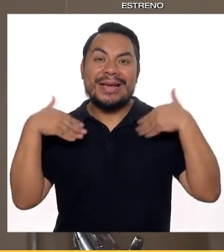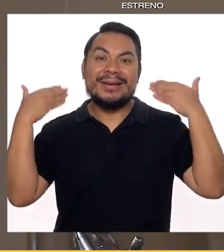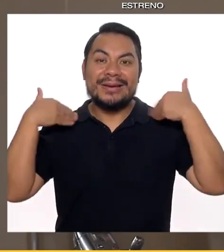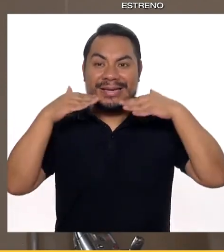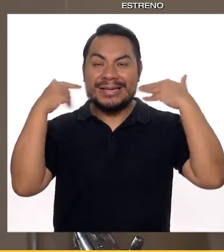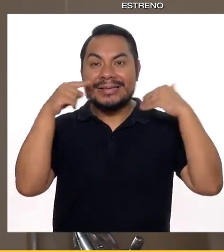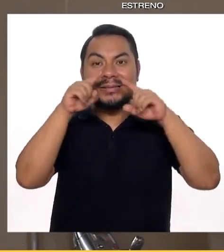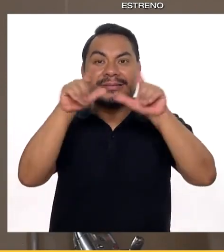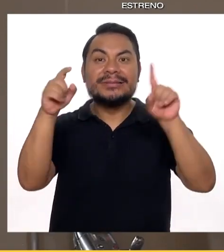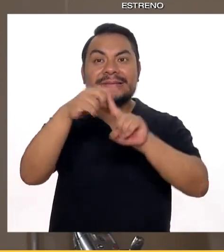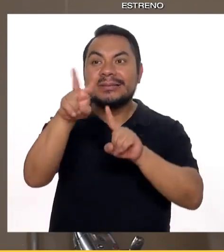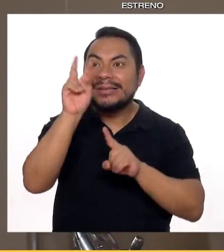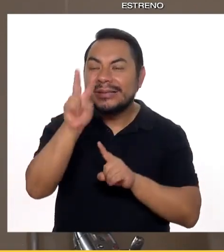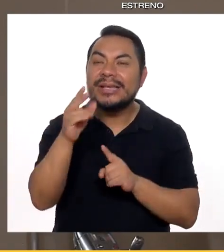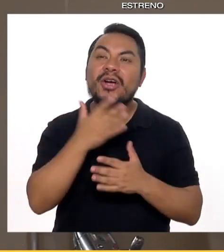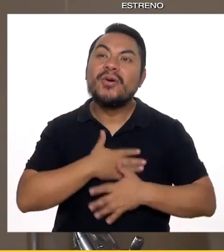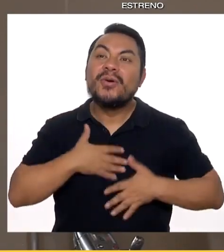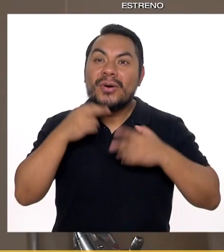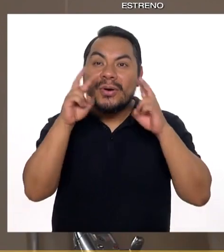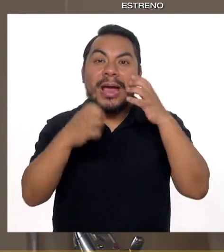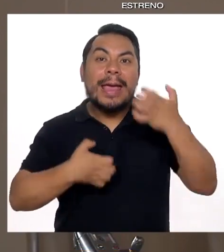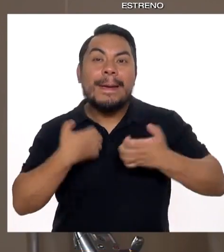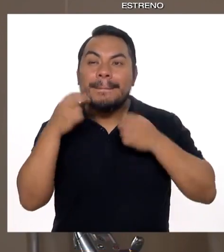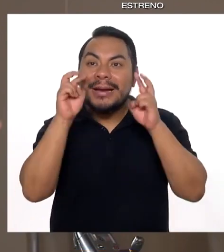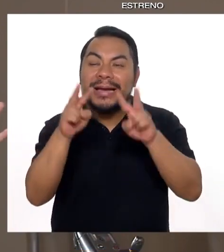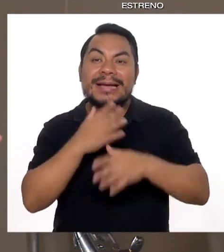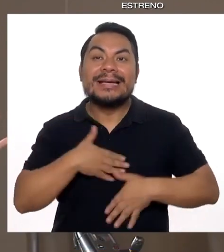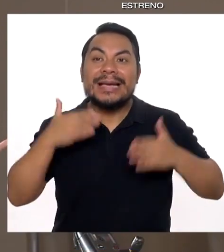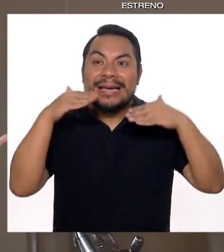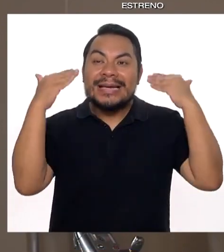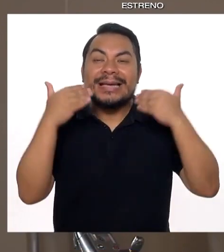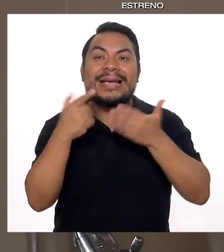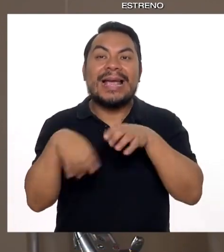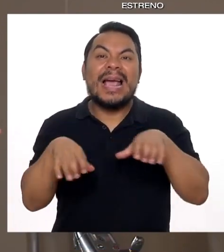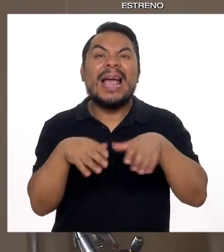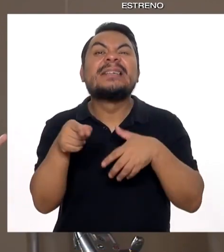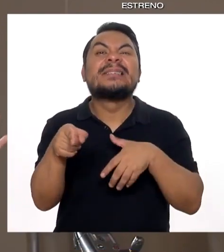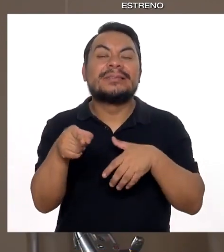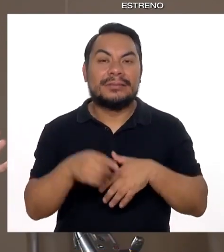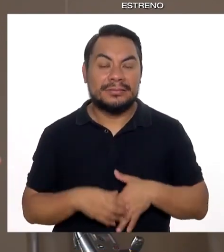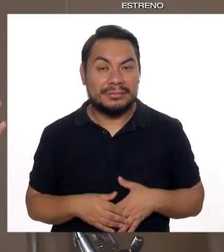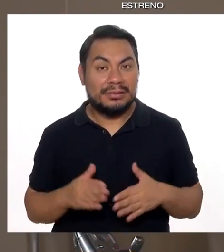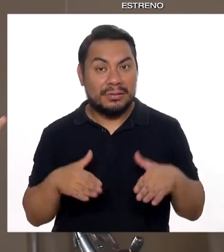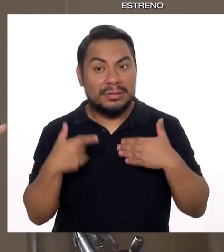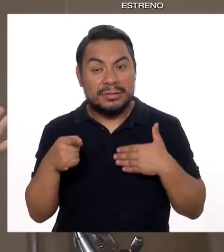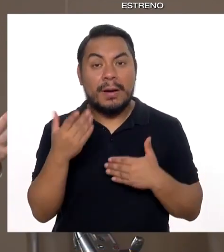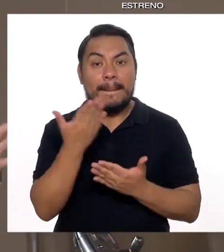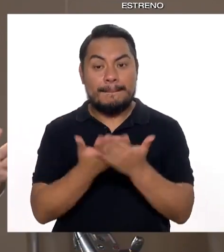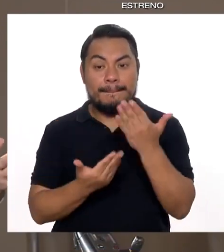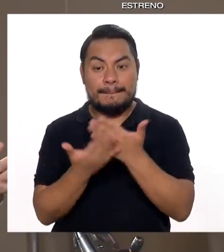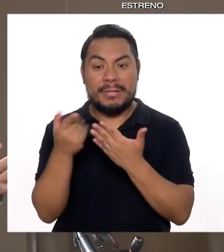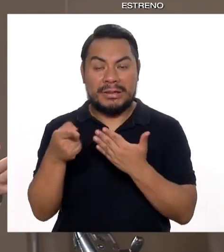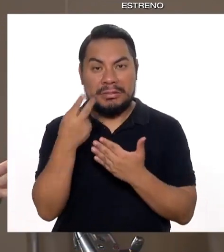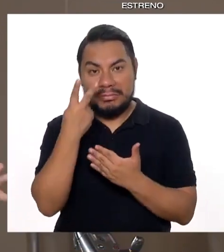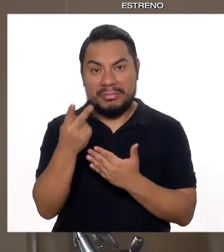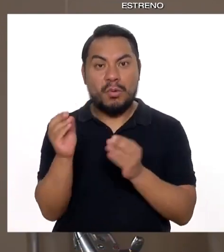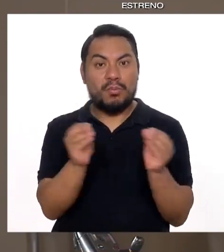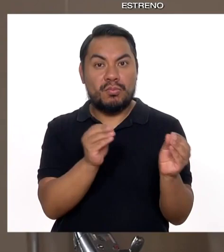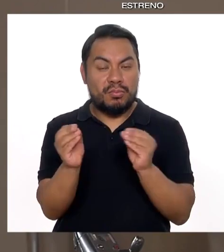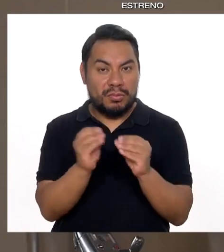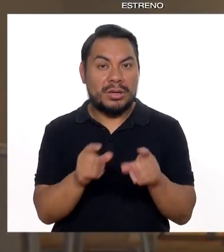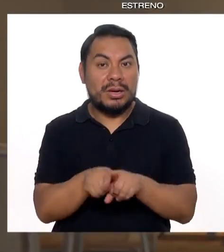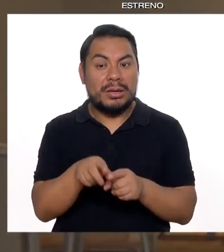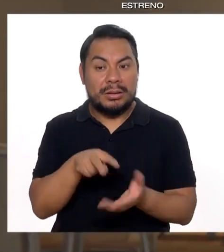contento, está viendo su dibujito favorito y se emociona. Y cuando se emociona, ¿qué hace? Normalmente puede aletear, mover sus manitos de esta manera